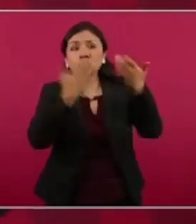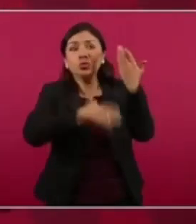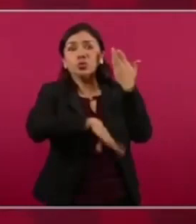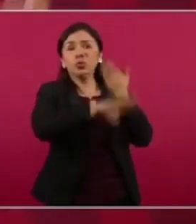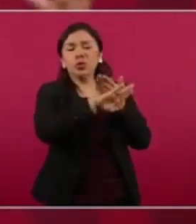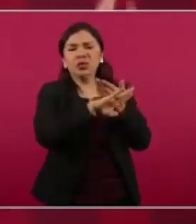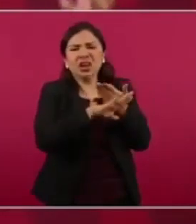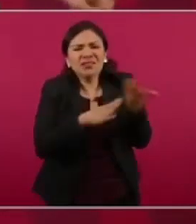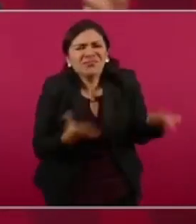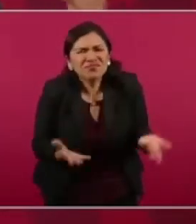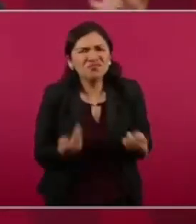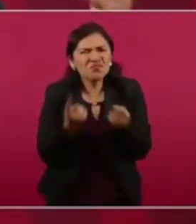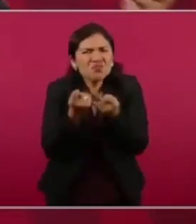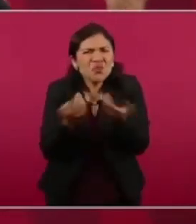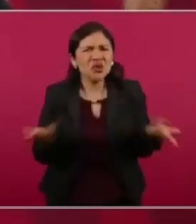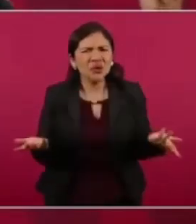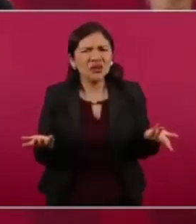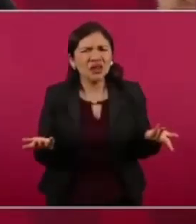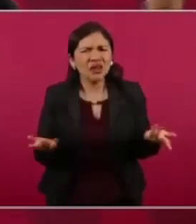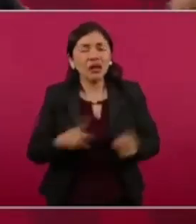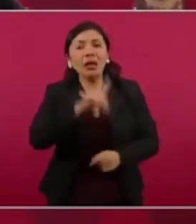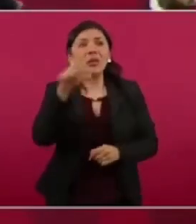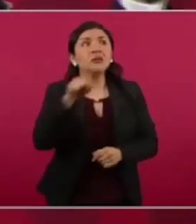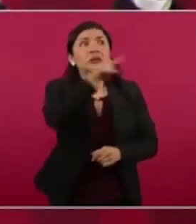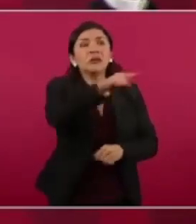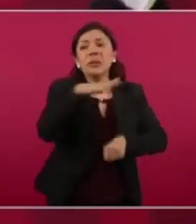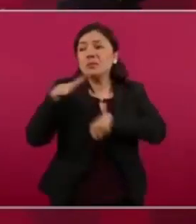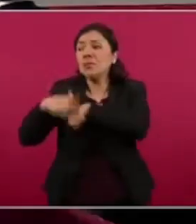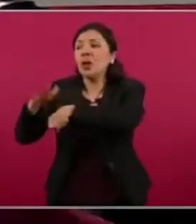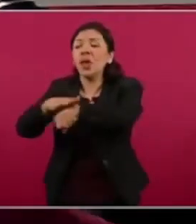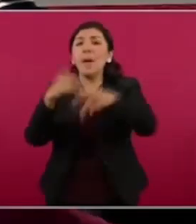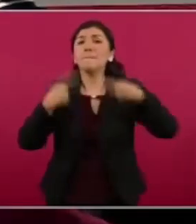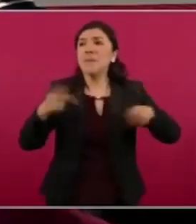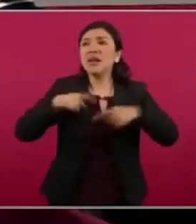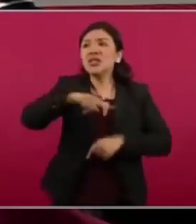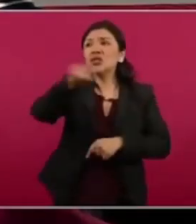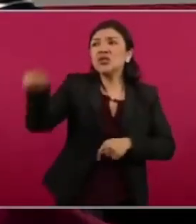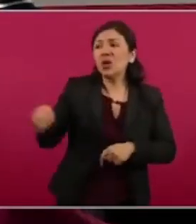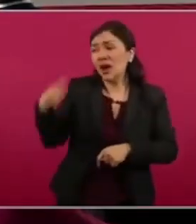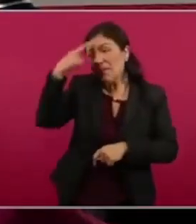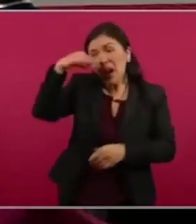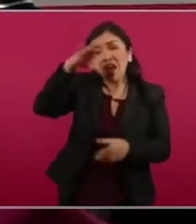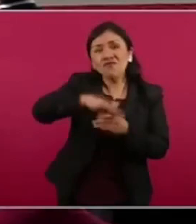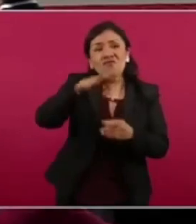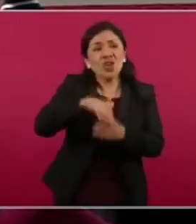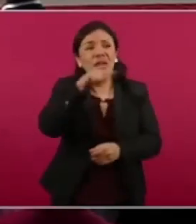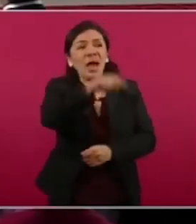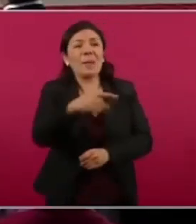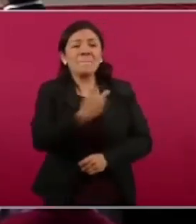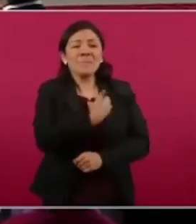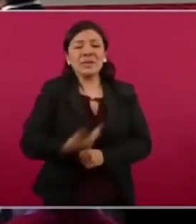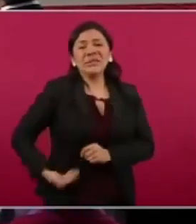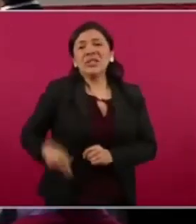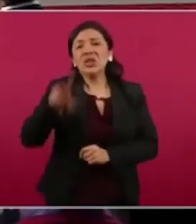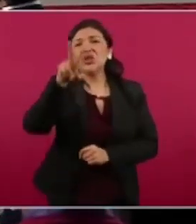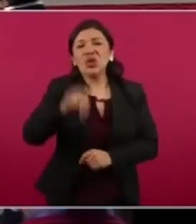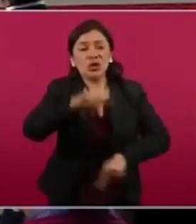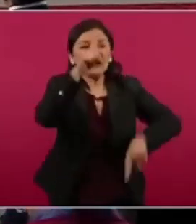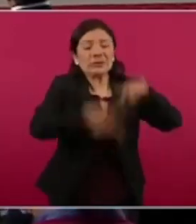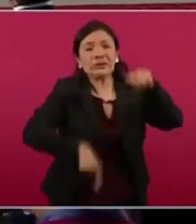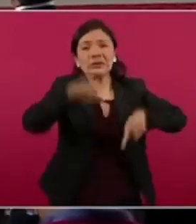y van a llamar a que no voten por este partido, por este